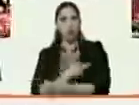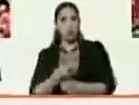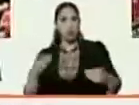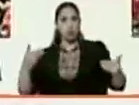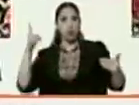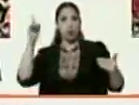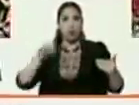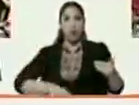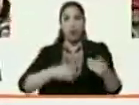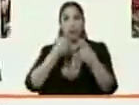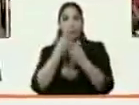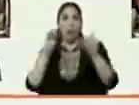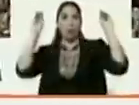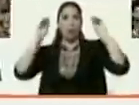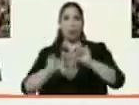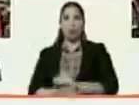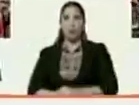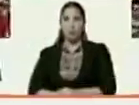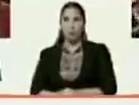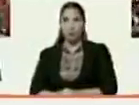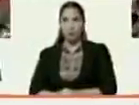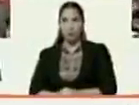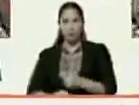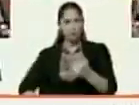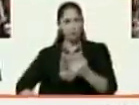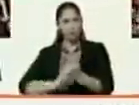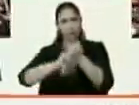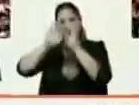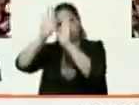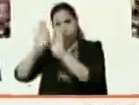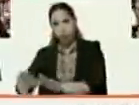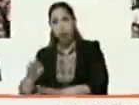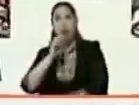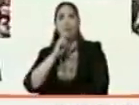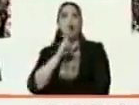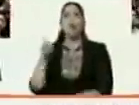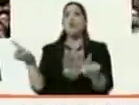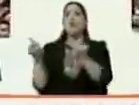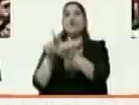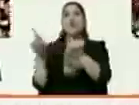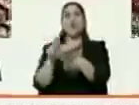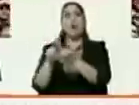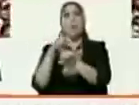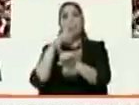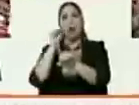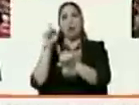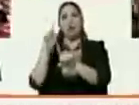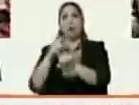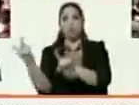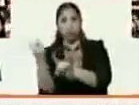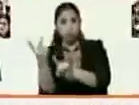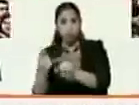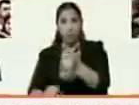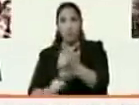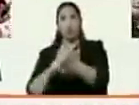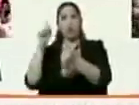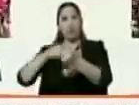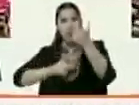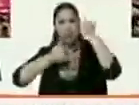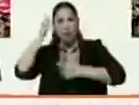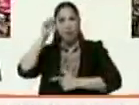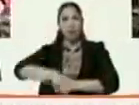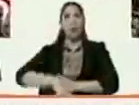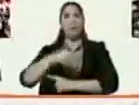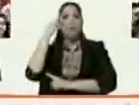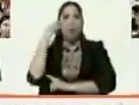su democracia. Apoyar a Evo es apoyar a Nicolás, y apoyar a ambos es apoyar a Hugo Chávez y a